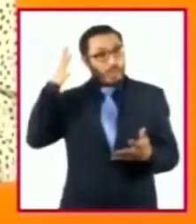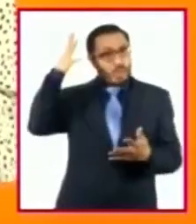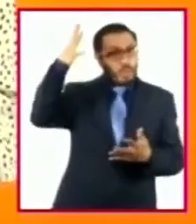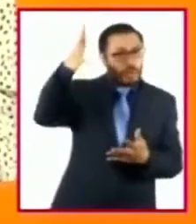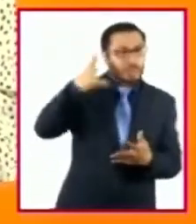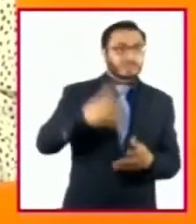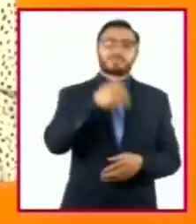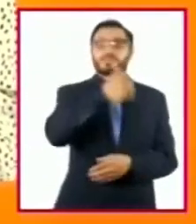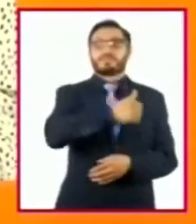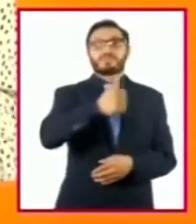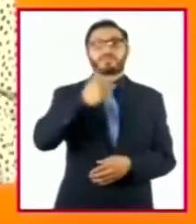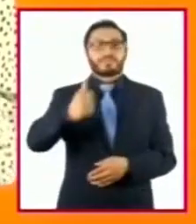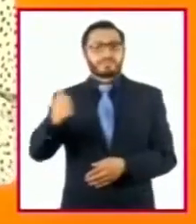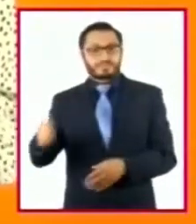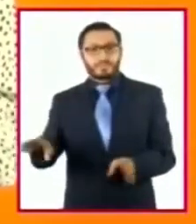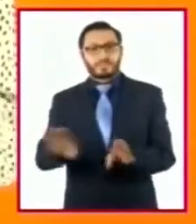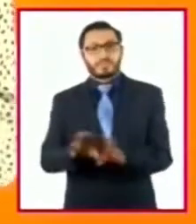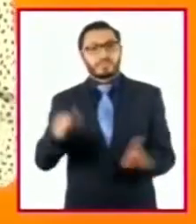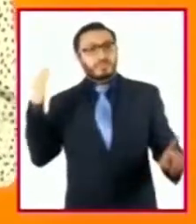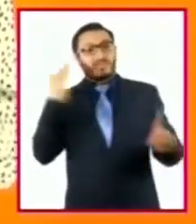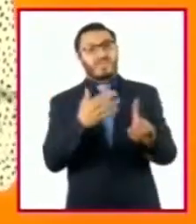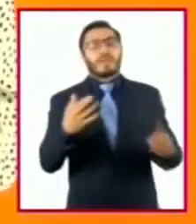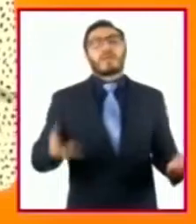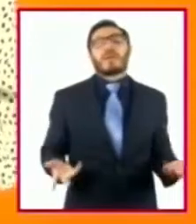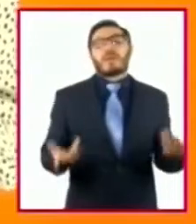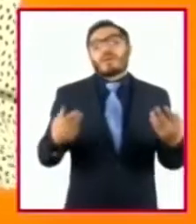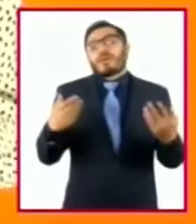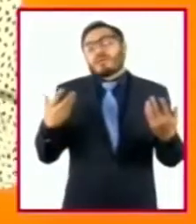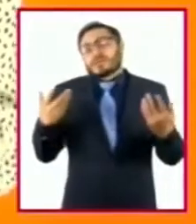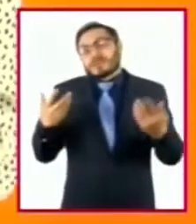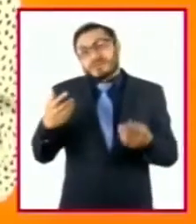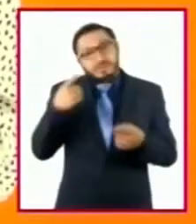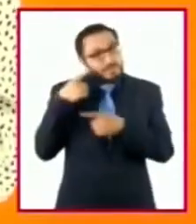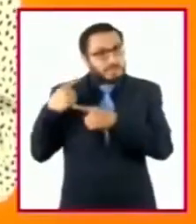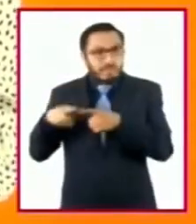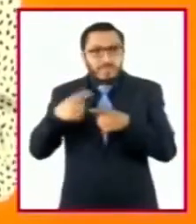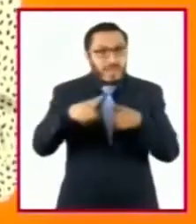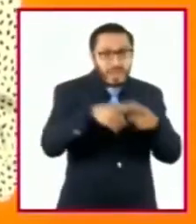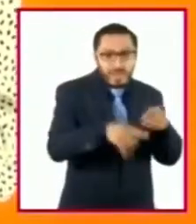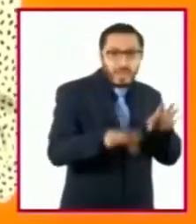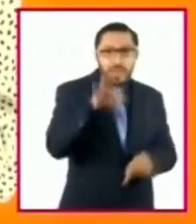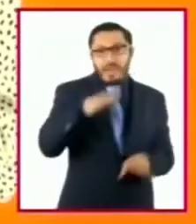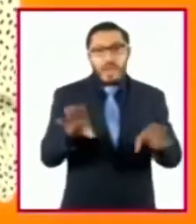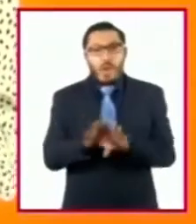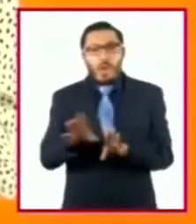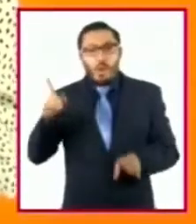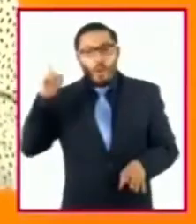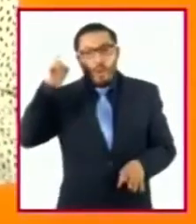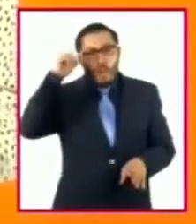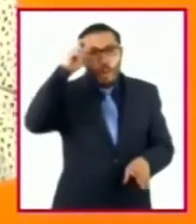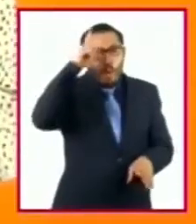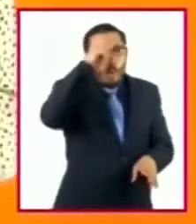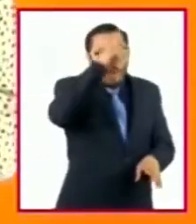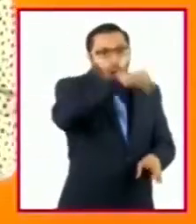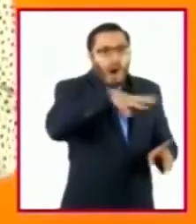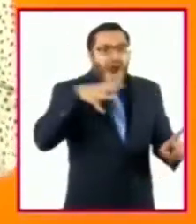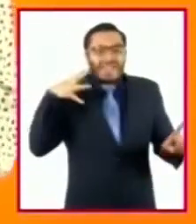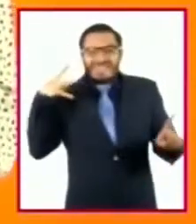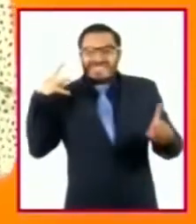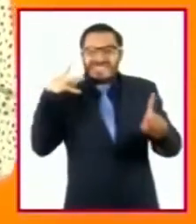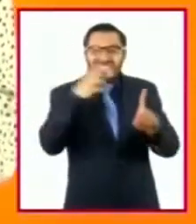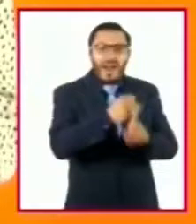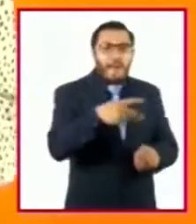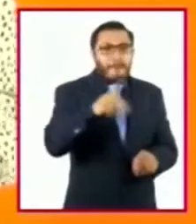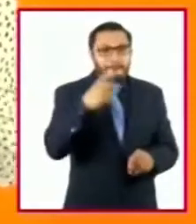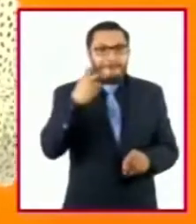Cada uno puede tener retos, metas distintas, algunas pueden parecer muy difíciles de alcanzar, pero por eso